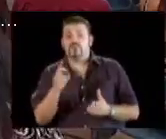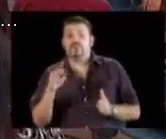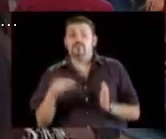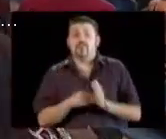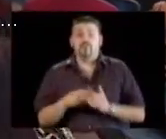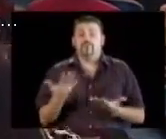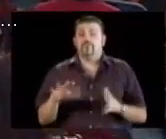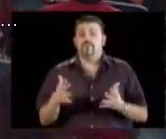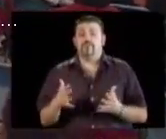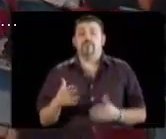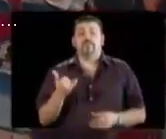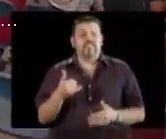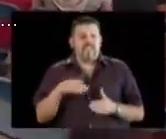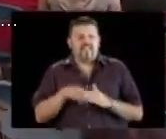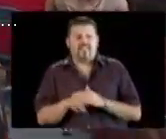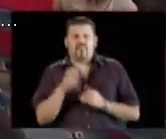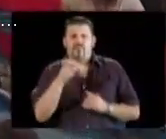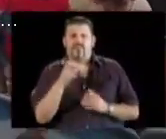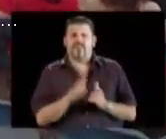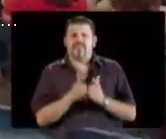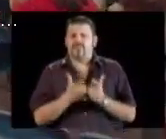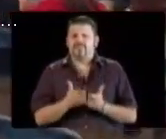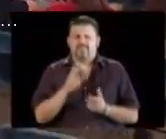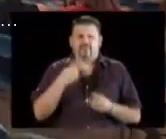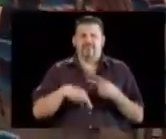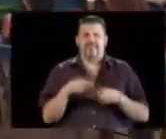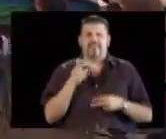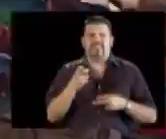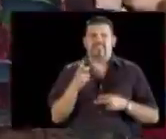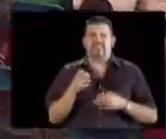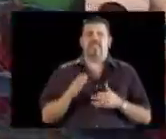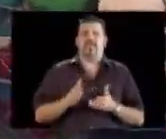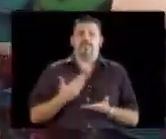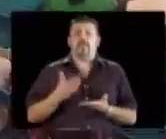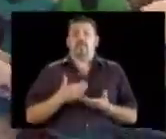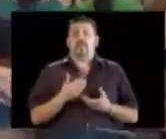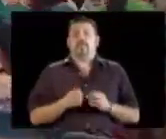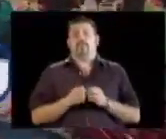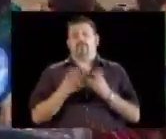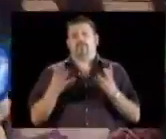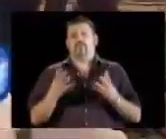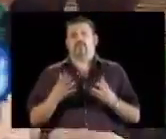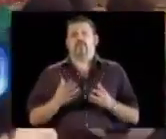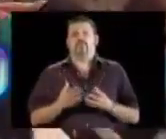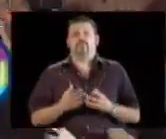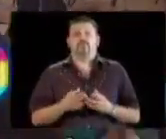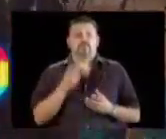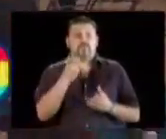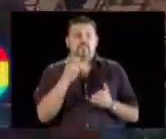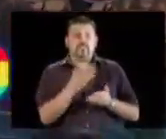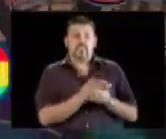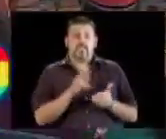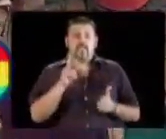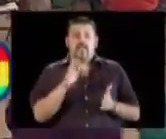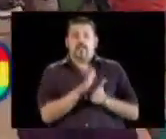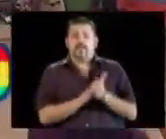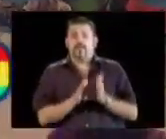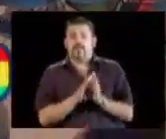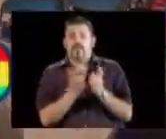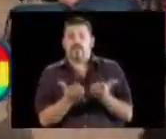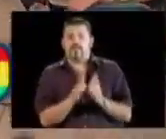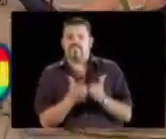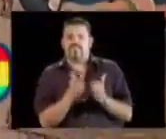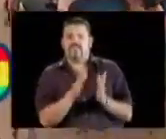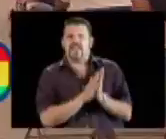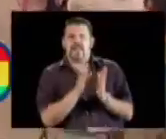Y bueno, y adentro de la revista viene en la primera página, obviamente, la contraportada. Esto que están viendo,